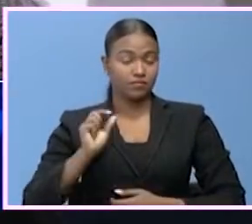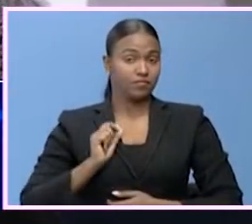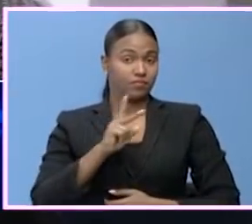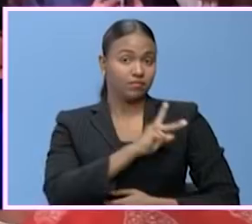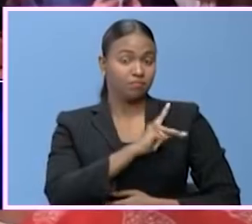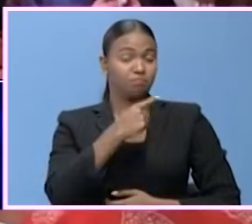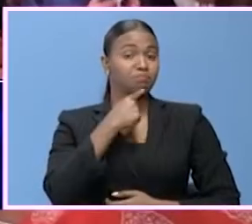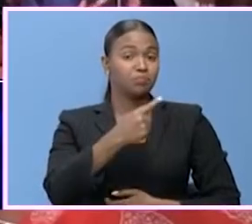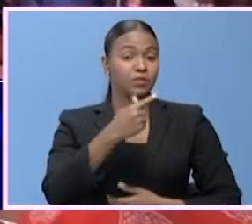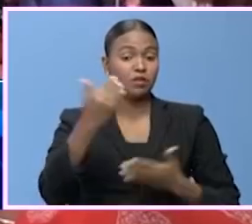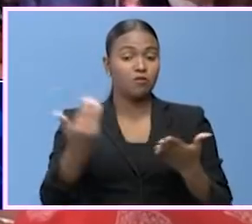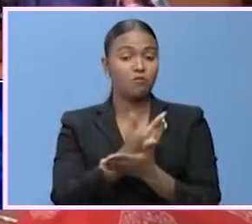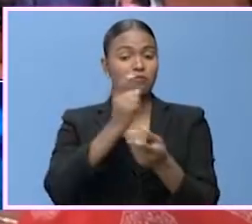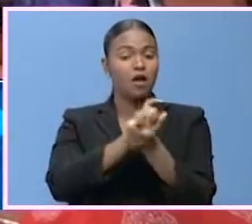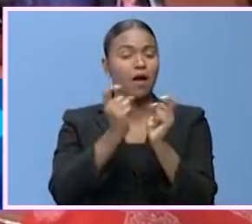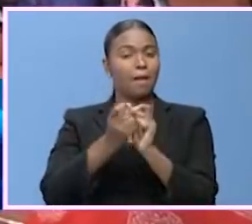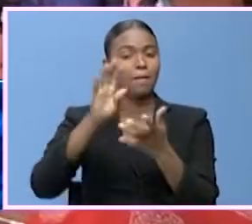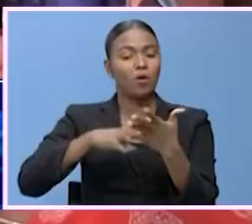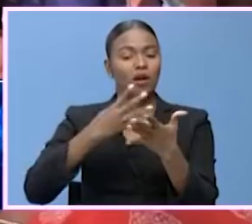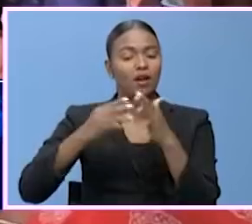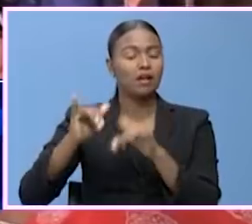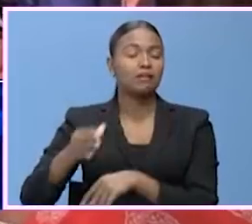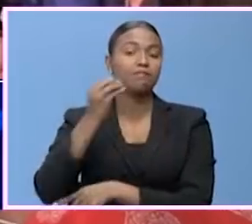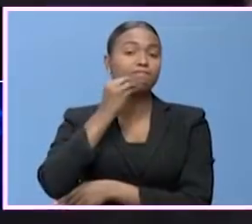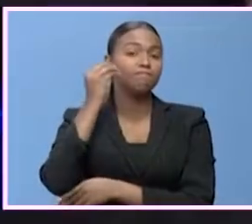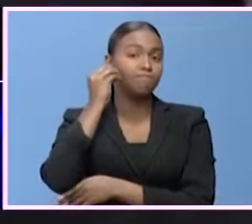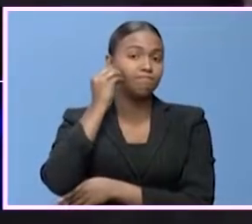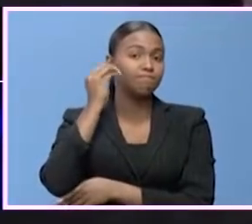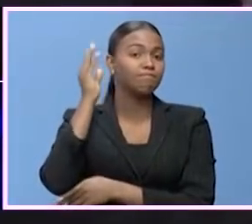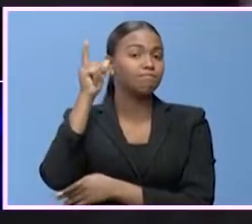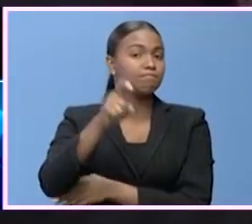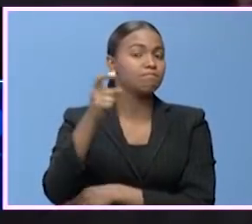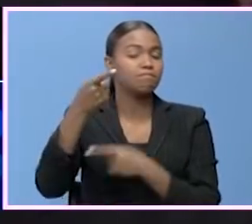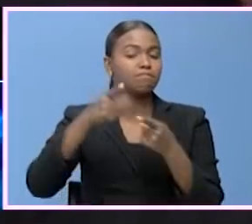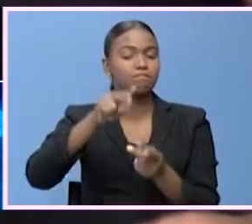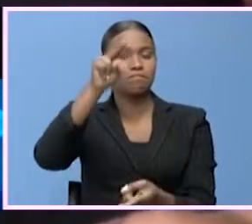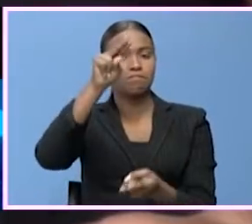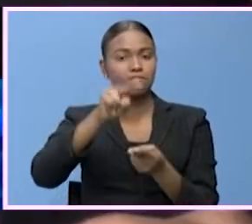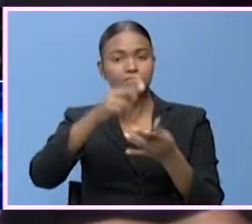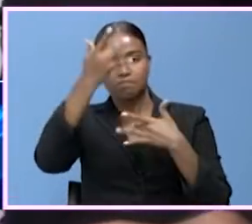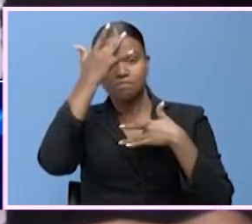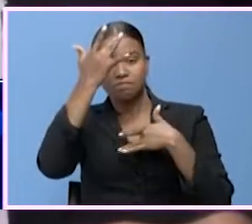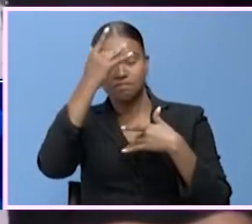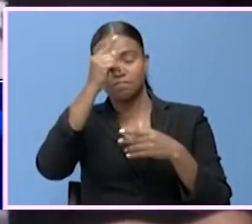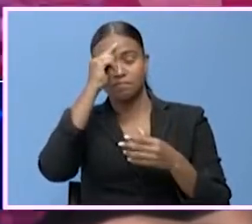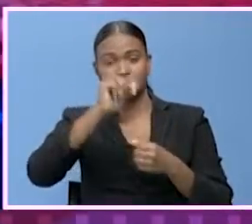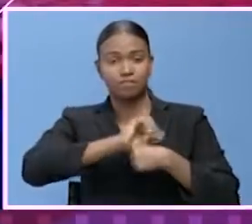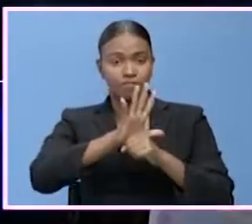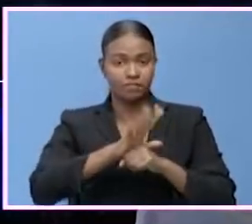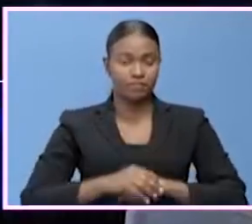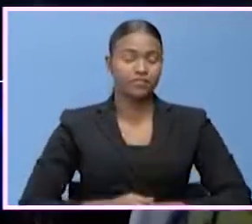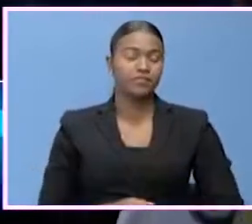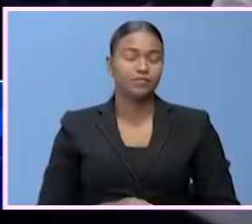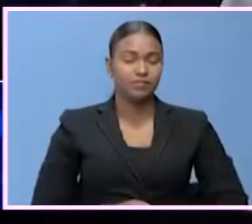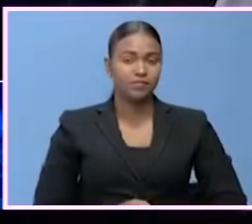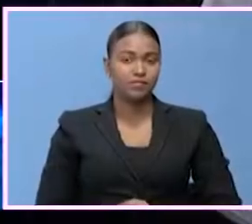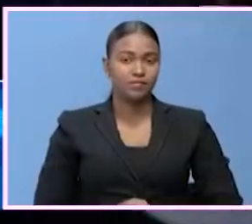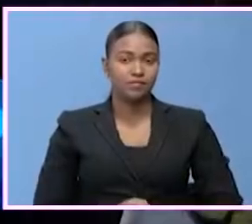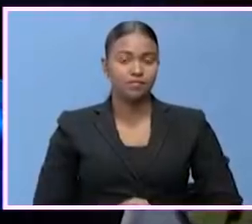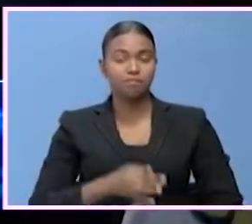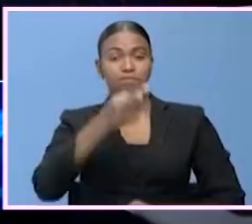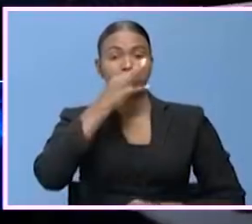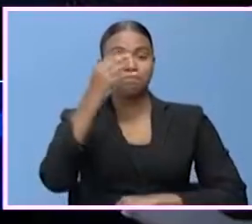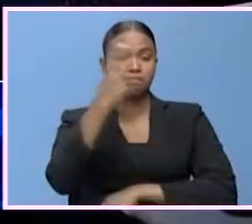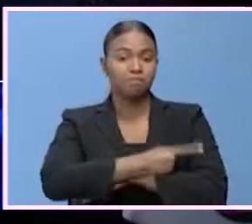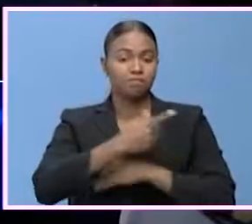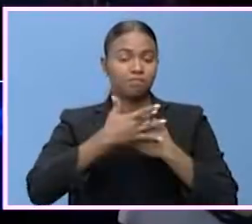Legisladores dicen que nueva flexibilización del toque de queda se debe a disminución de contagios del COVID. En los